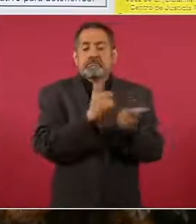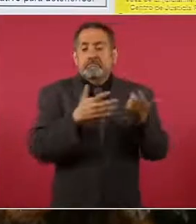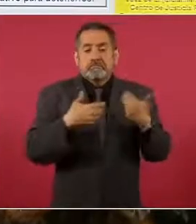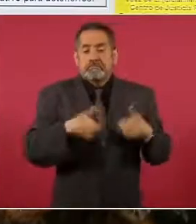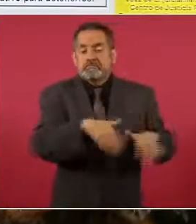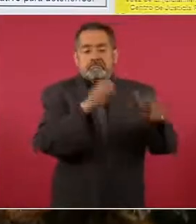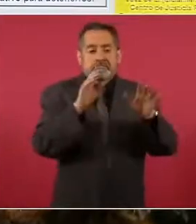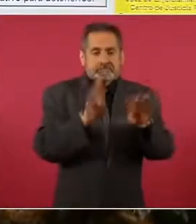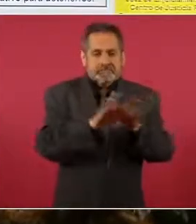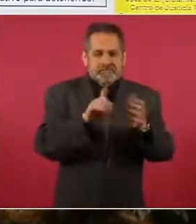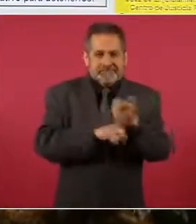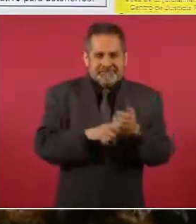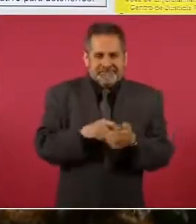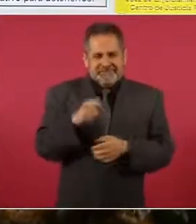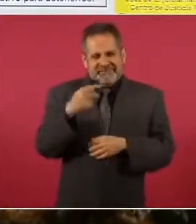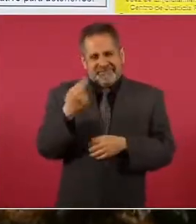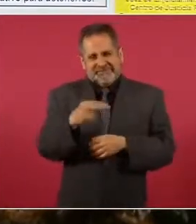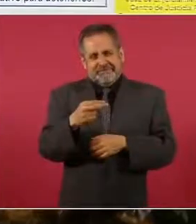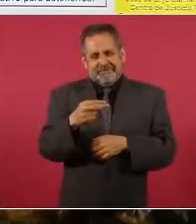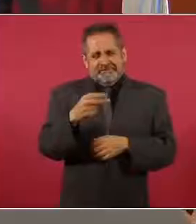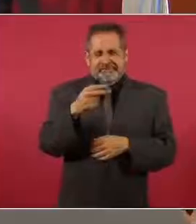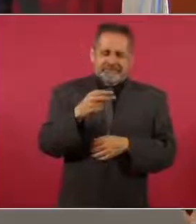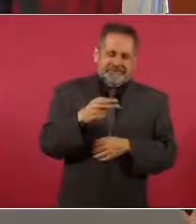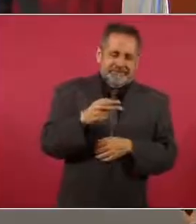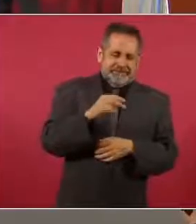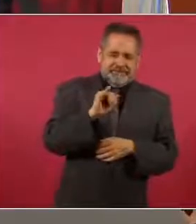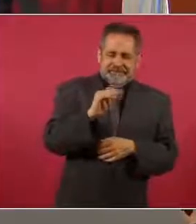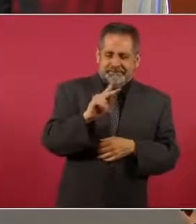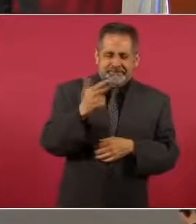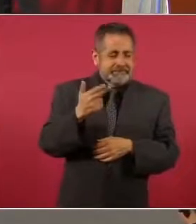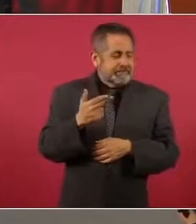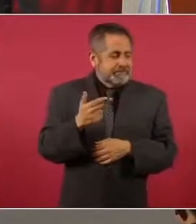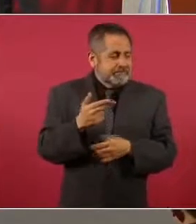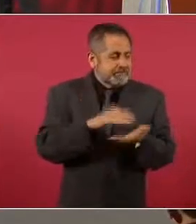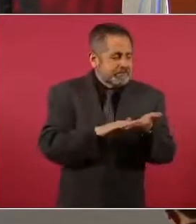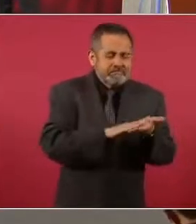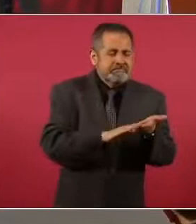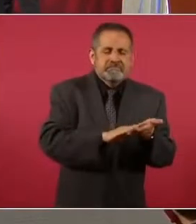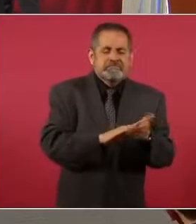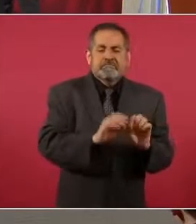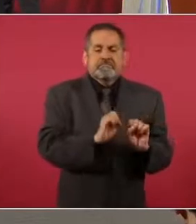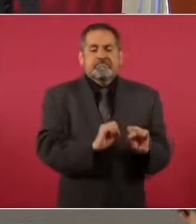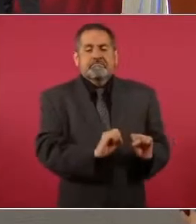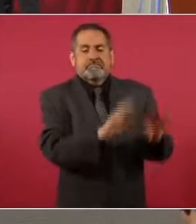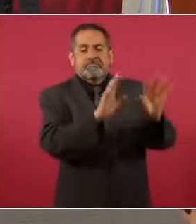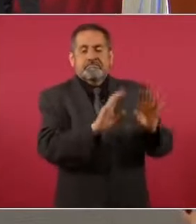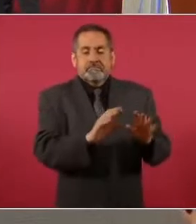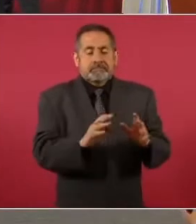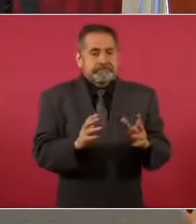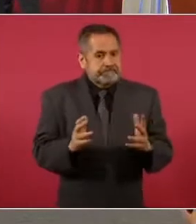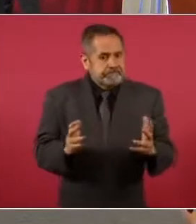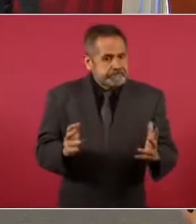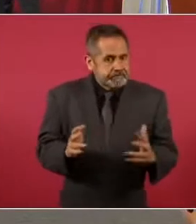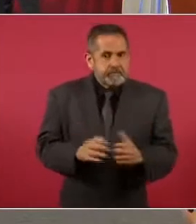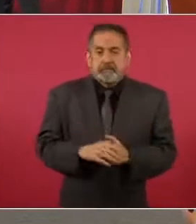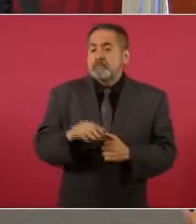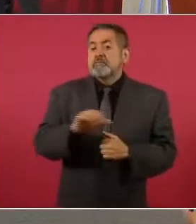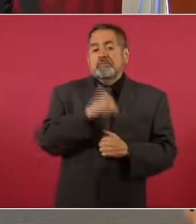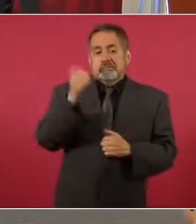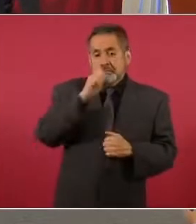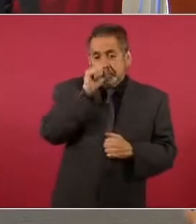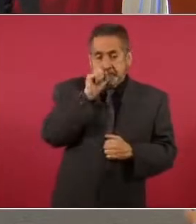IPH, como se le conoce, y obtuvo la absolución también. Siguiente. Otro caso